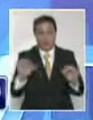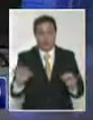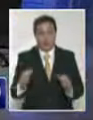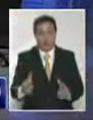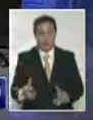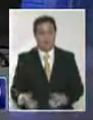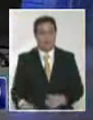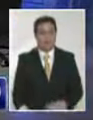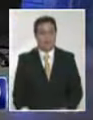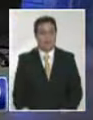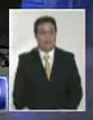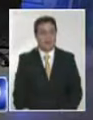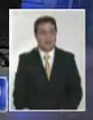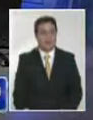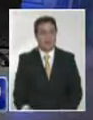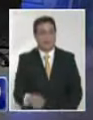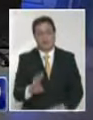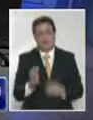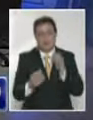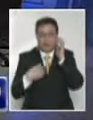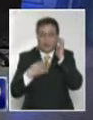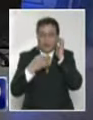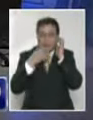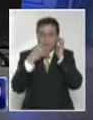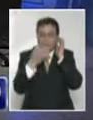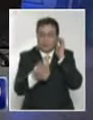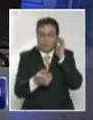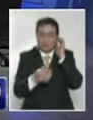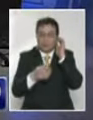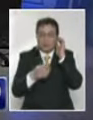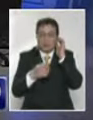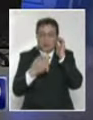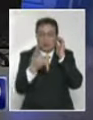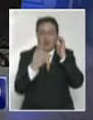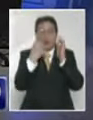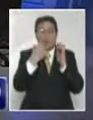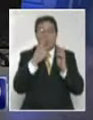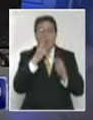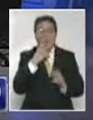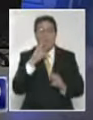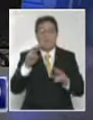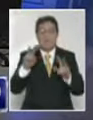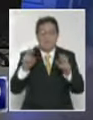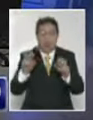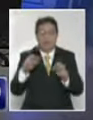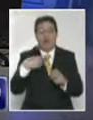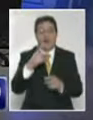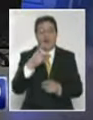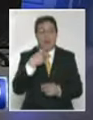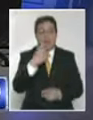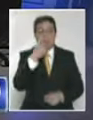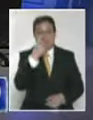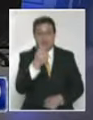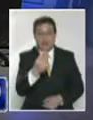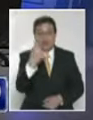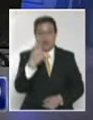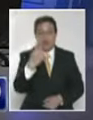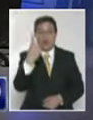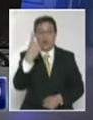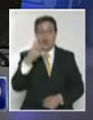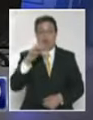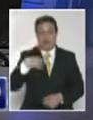No, decirle a Víctor que tomar solamente una palabra que sea el propio Pinochet, que en este país no se movía una